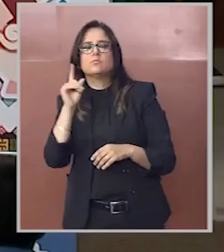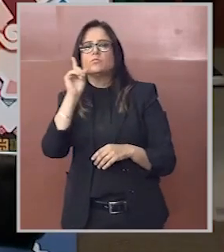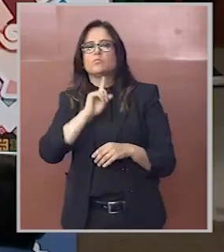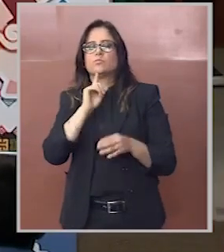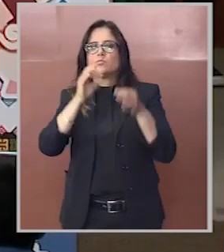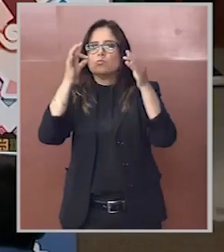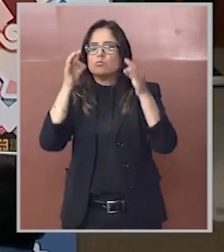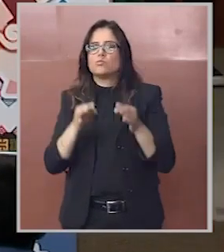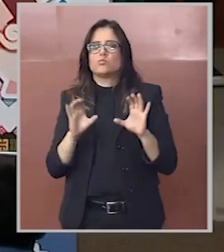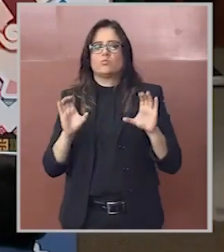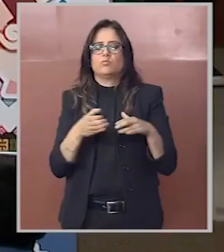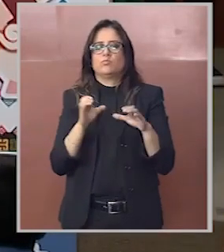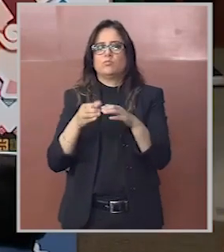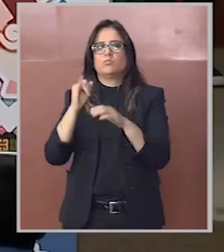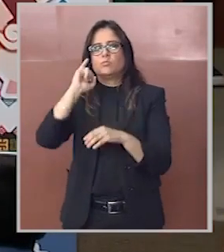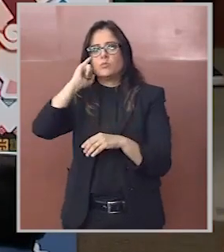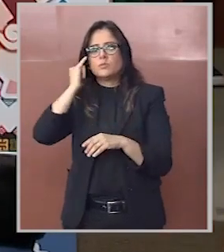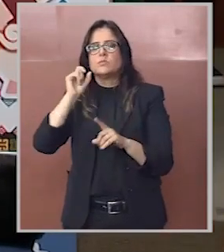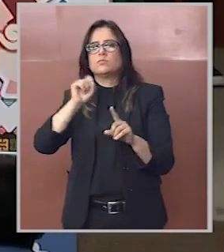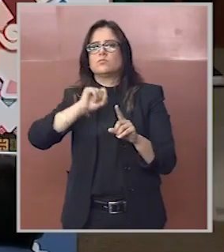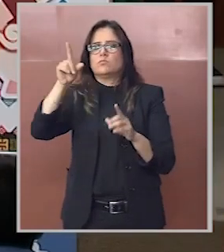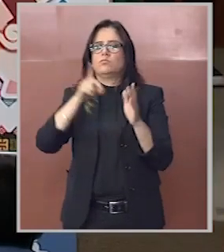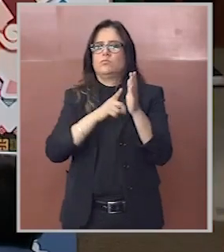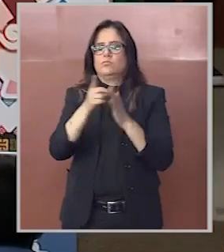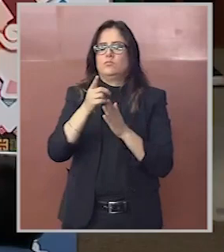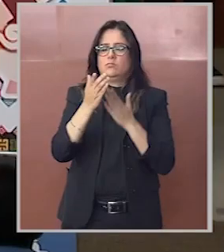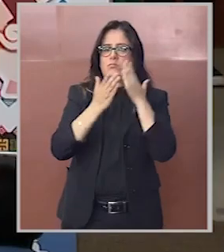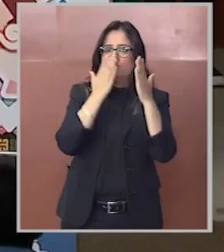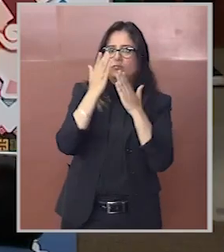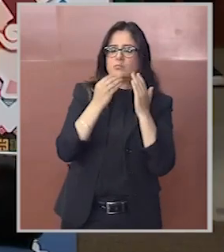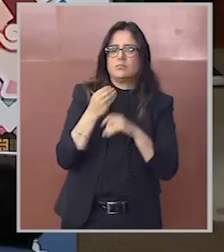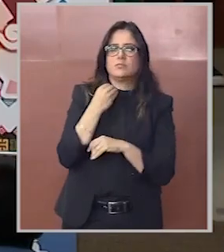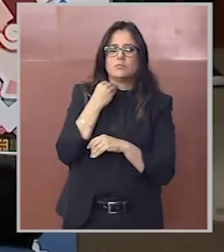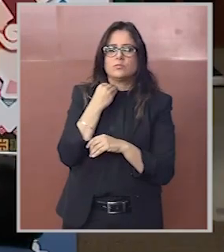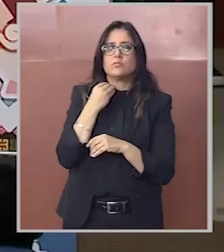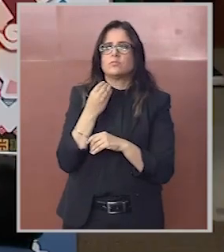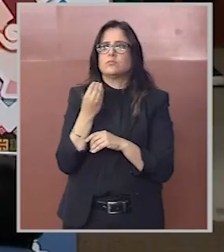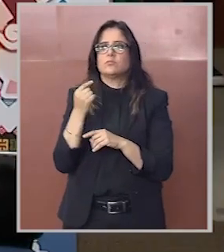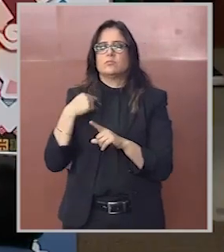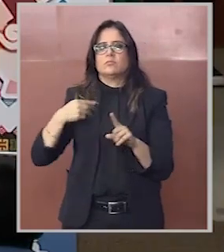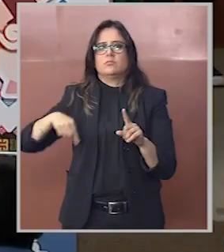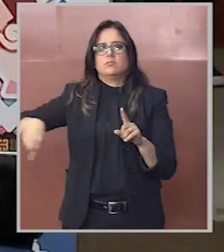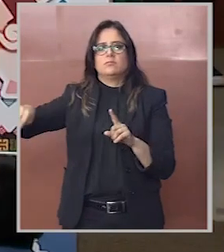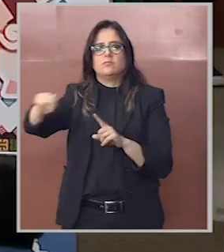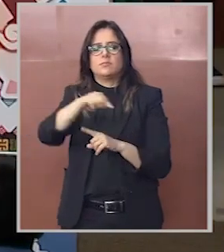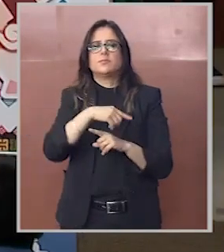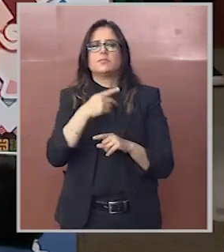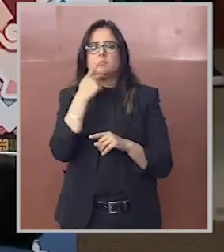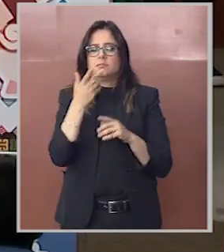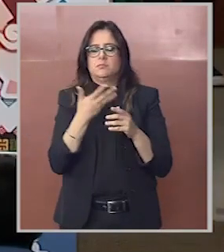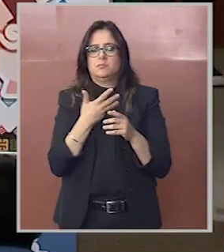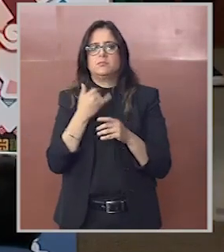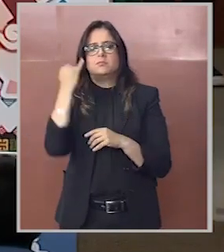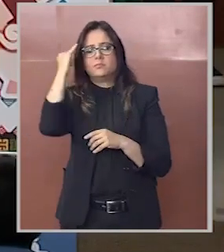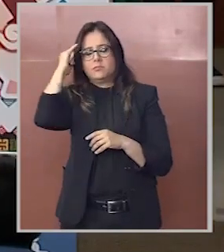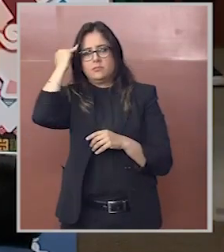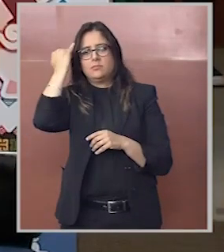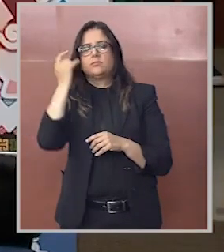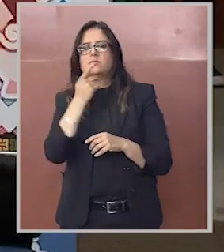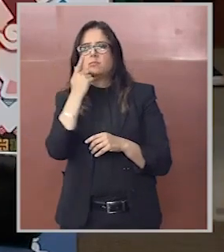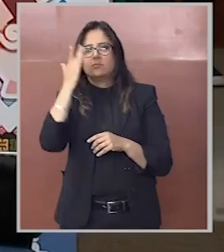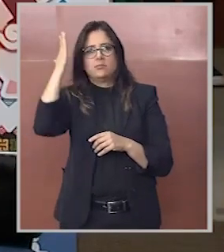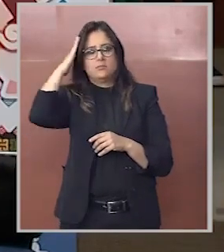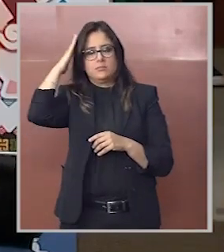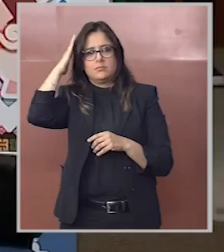indígenas profesionales del derecho y muchas de nosotras también hablantes de las lenguas maternas esto es importante porque